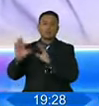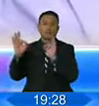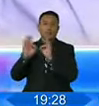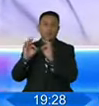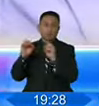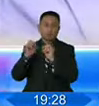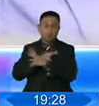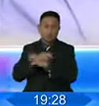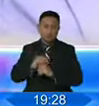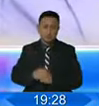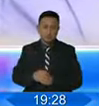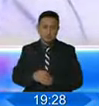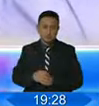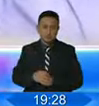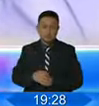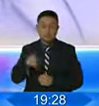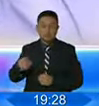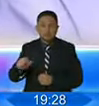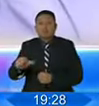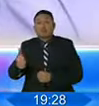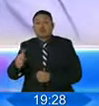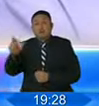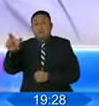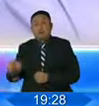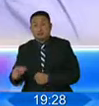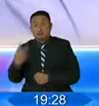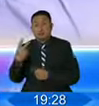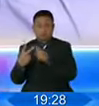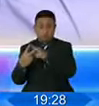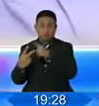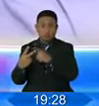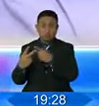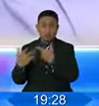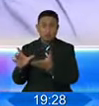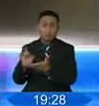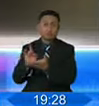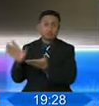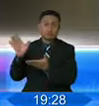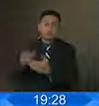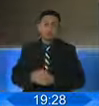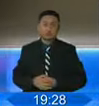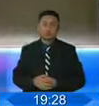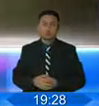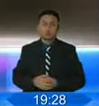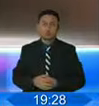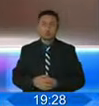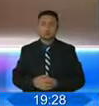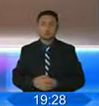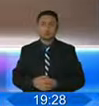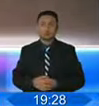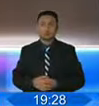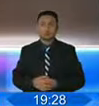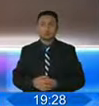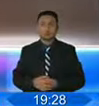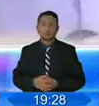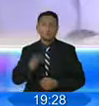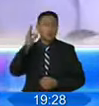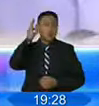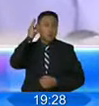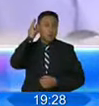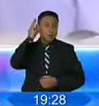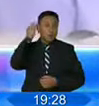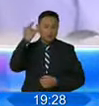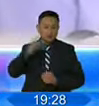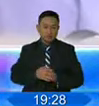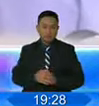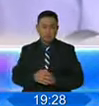en desprestigio la institución. Él y otro más. Son dos que se han ido por eso. Además, la agente que subió el